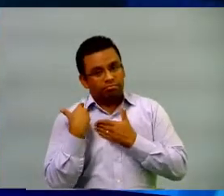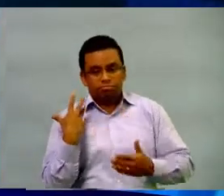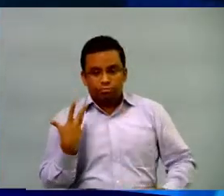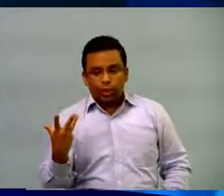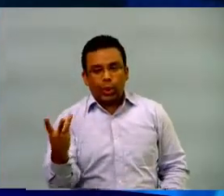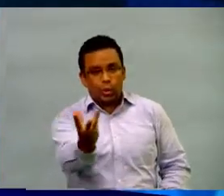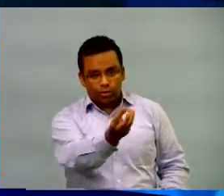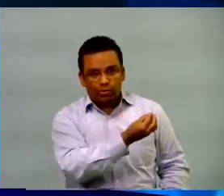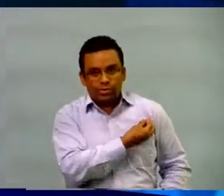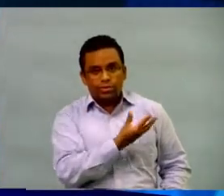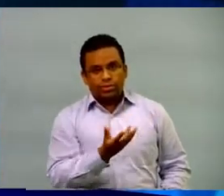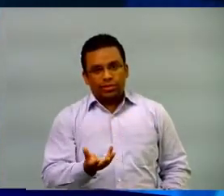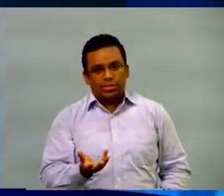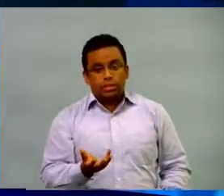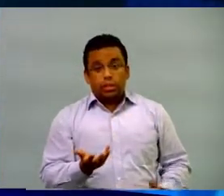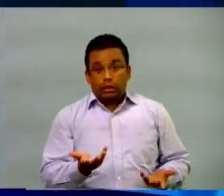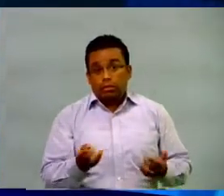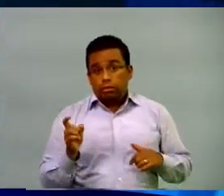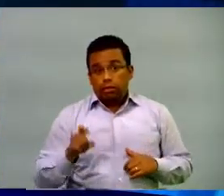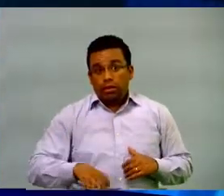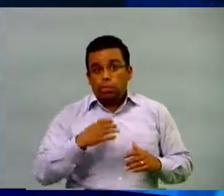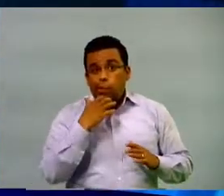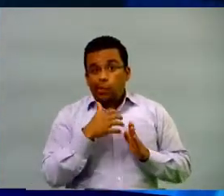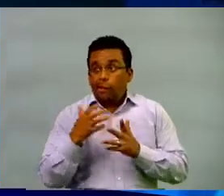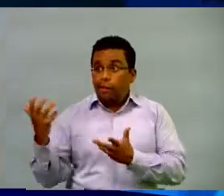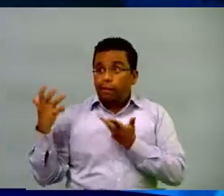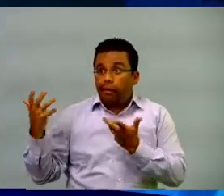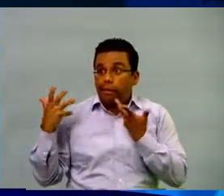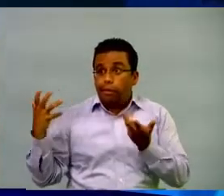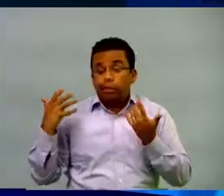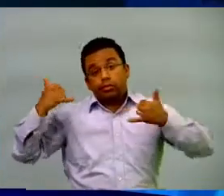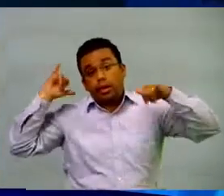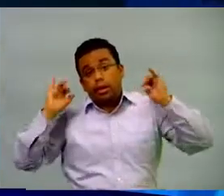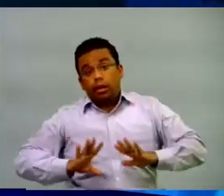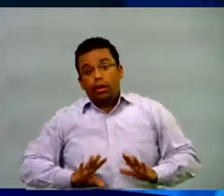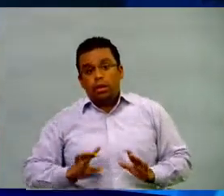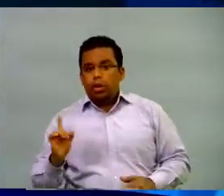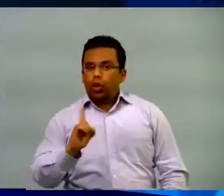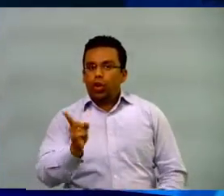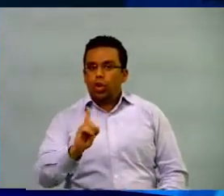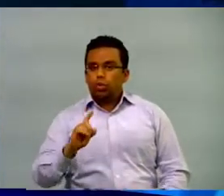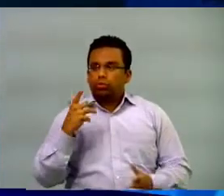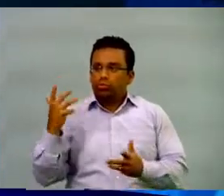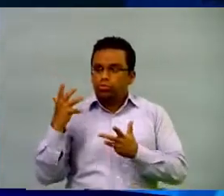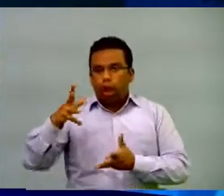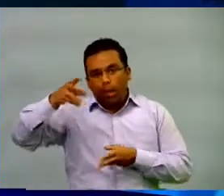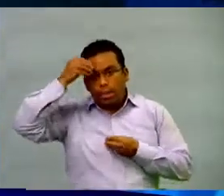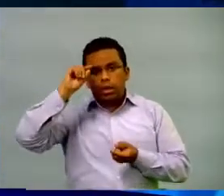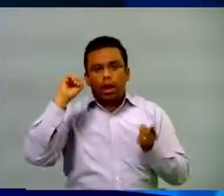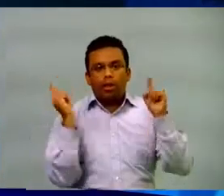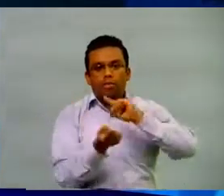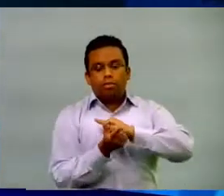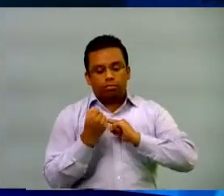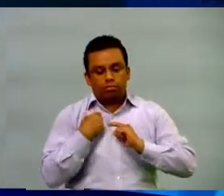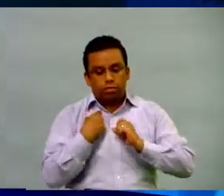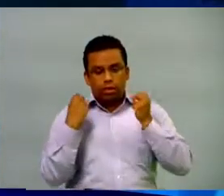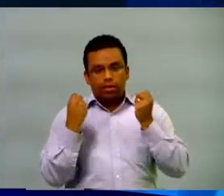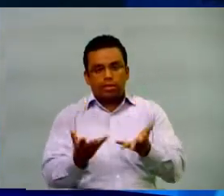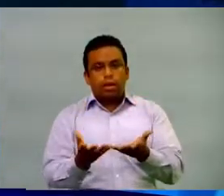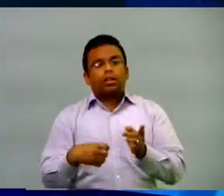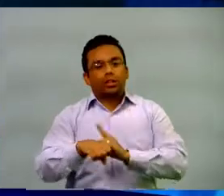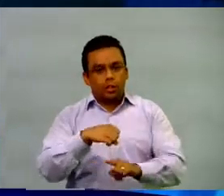cómo no solo esperamos a que nos enseñen, sino cómo transformamos esos conocimientos en valor agregado para